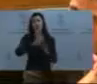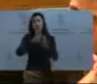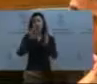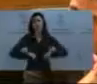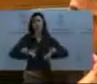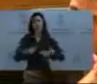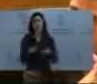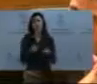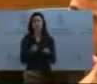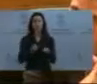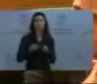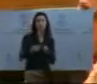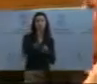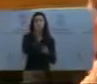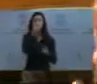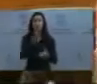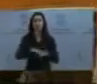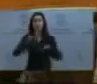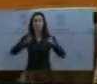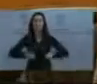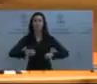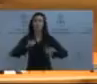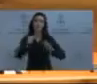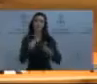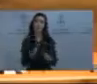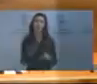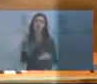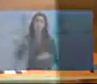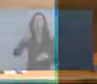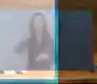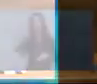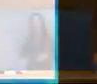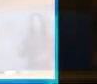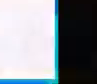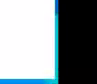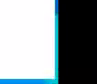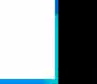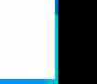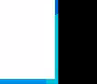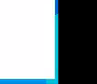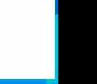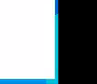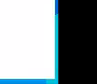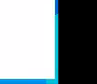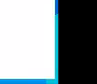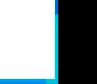para un futuro mejor para nuestros mayores. Gracias, señora presidenta. Gracias, señor.